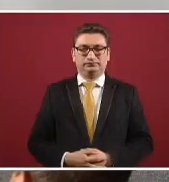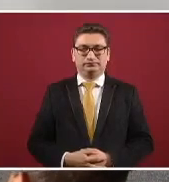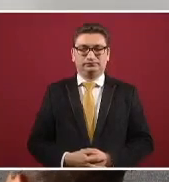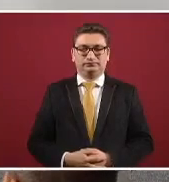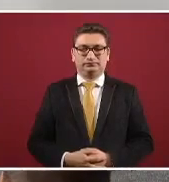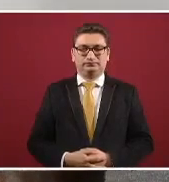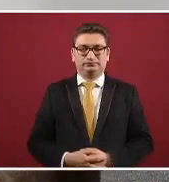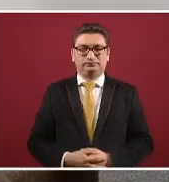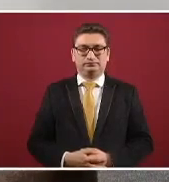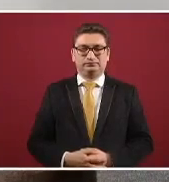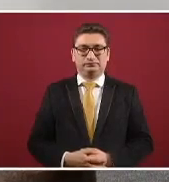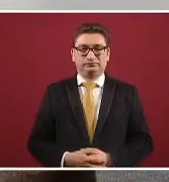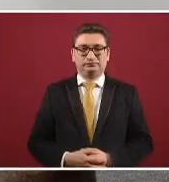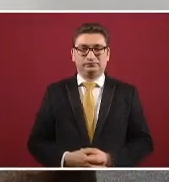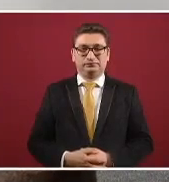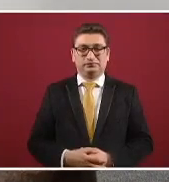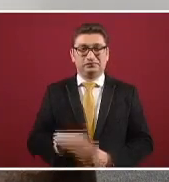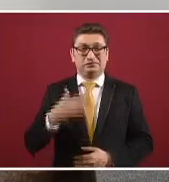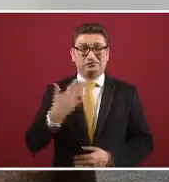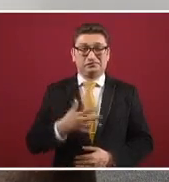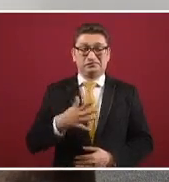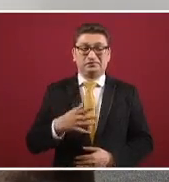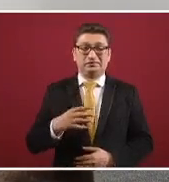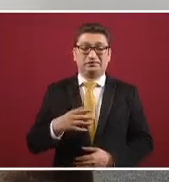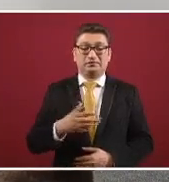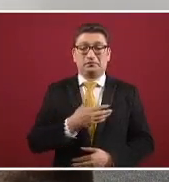Dejaron la deuda pública